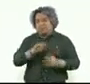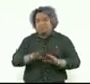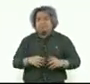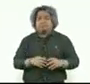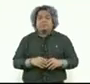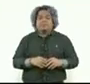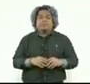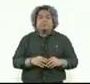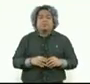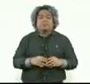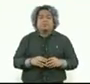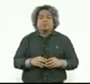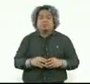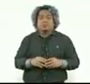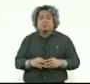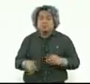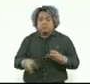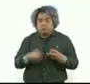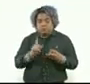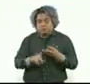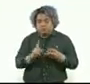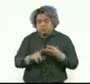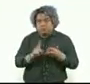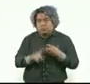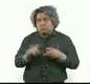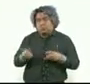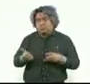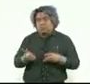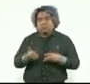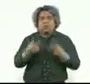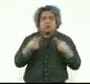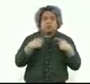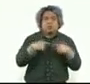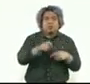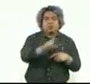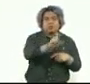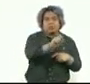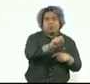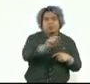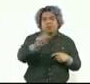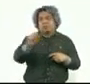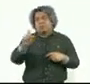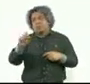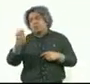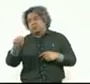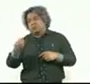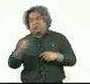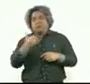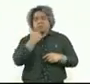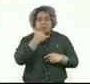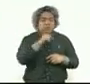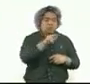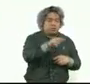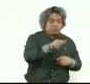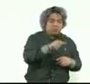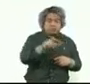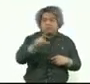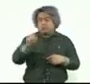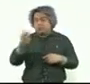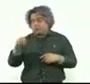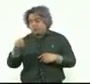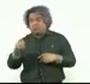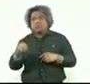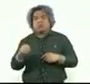para el grupo de jóvenes de 20 a 29 años, bueno, de 18 a 20 años, que sería el que sigue,